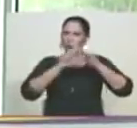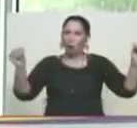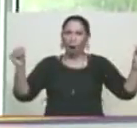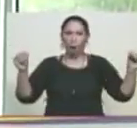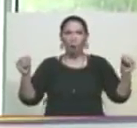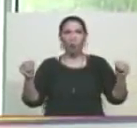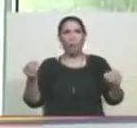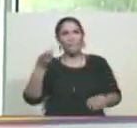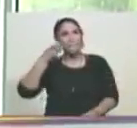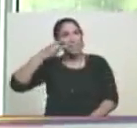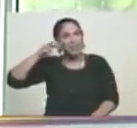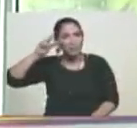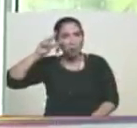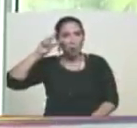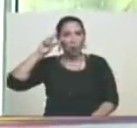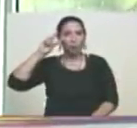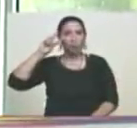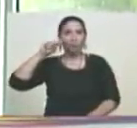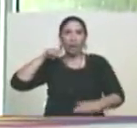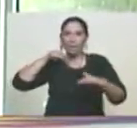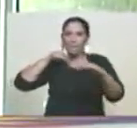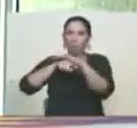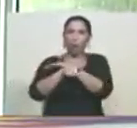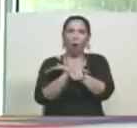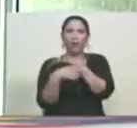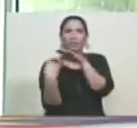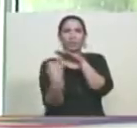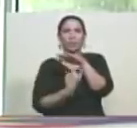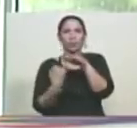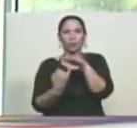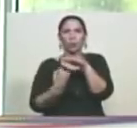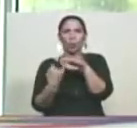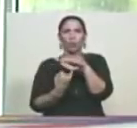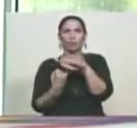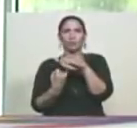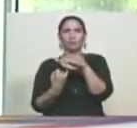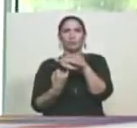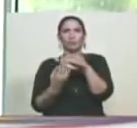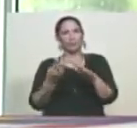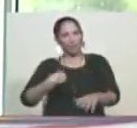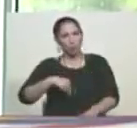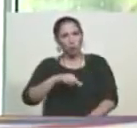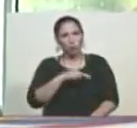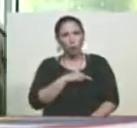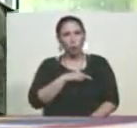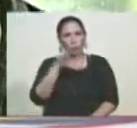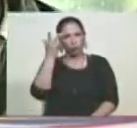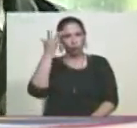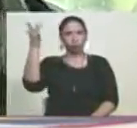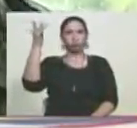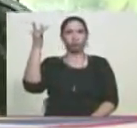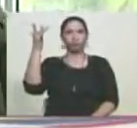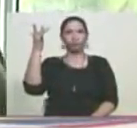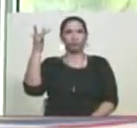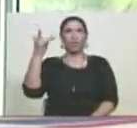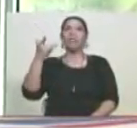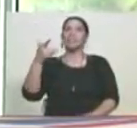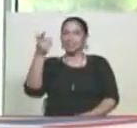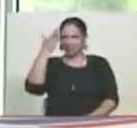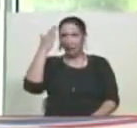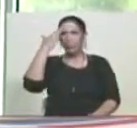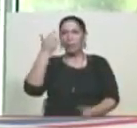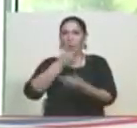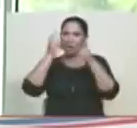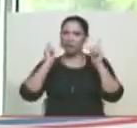virus que han penetrado las instituciones y que nosotros sabiamente vamos a saber librar, porque para eso el